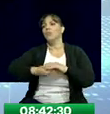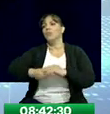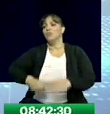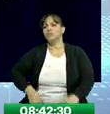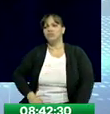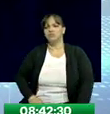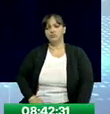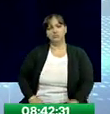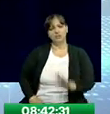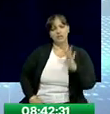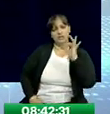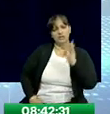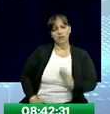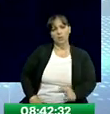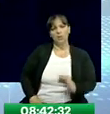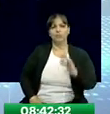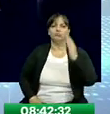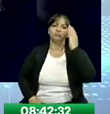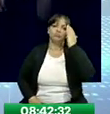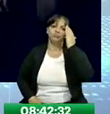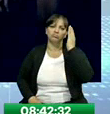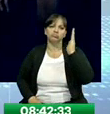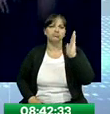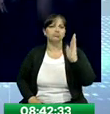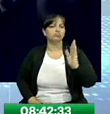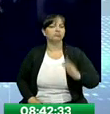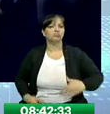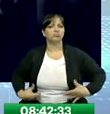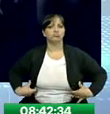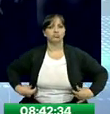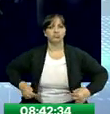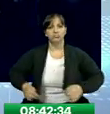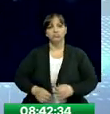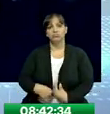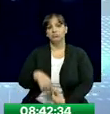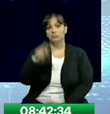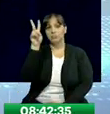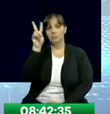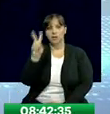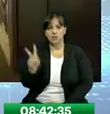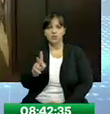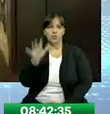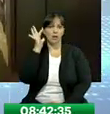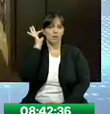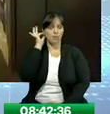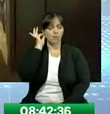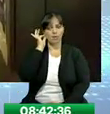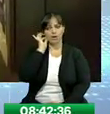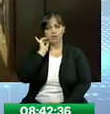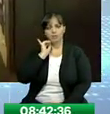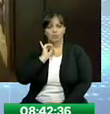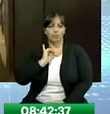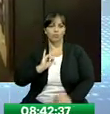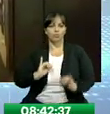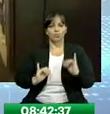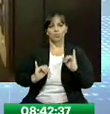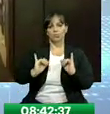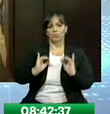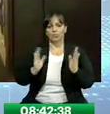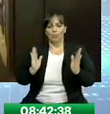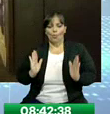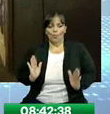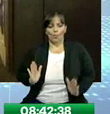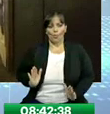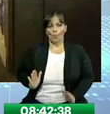cierran el carril y ahora las niñas que andan con esas malditas ya ni siquiera